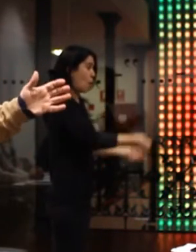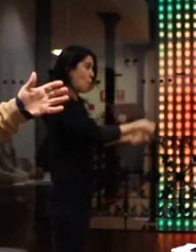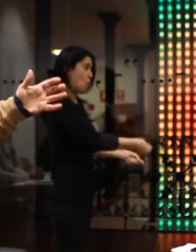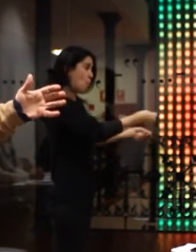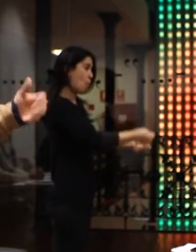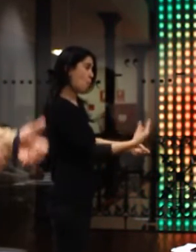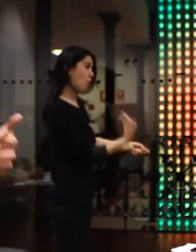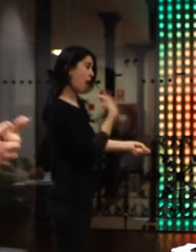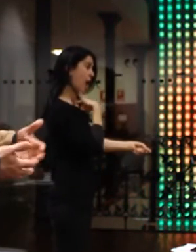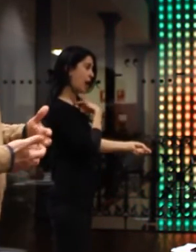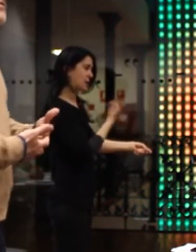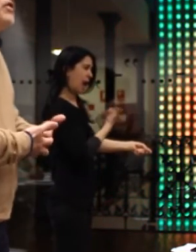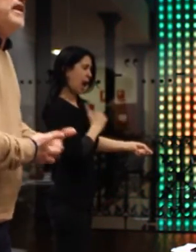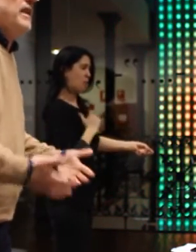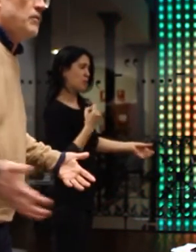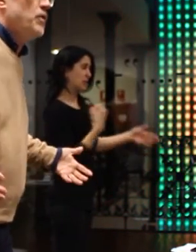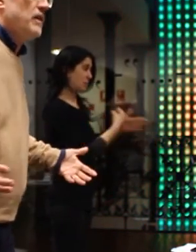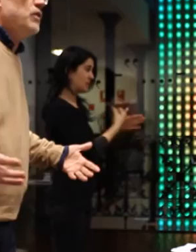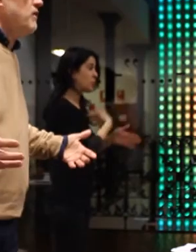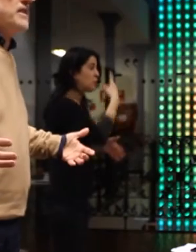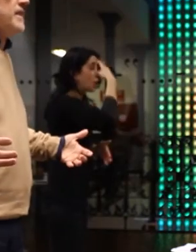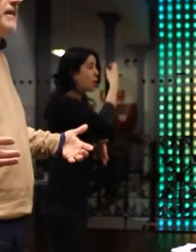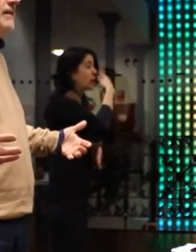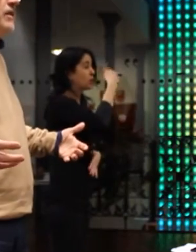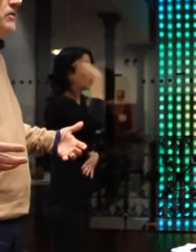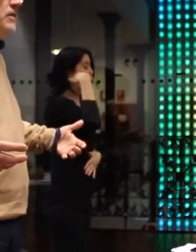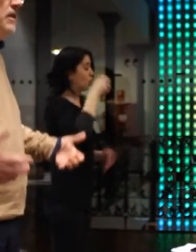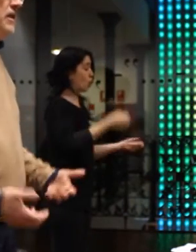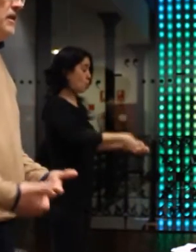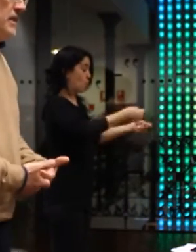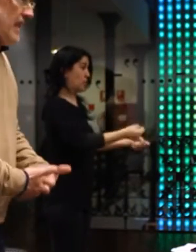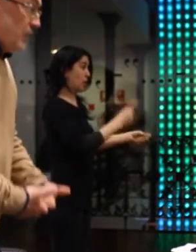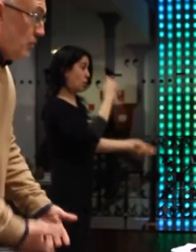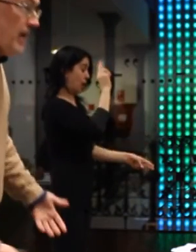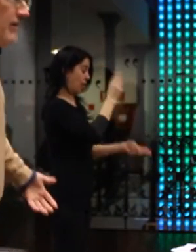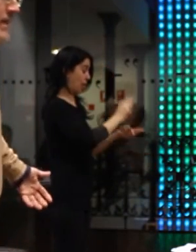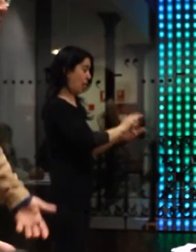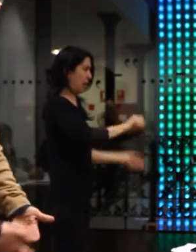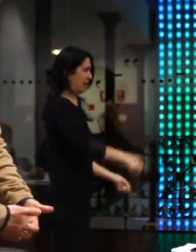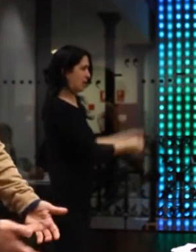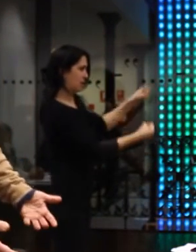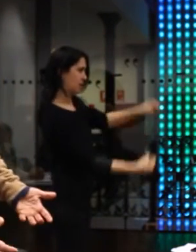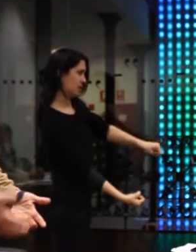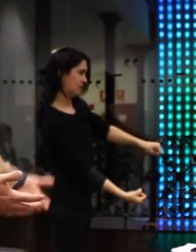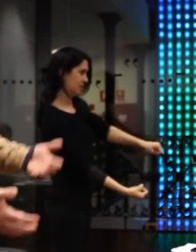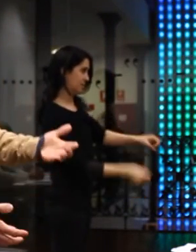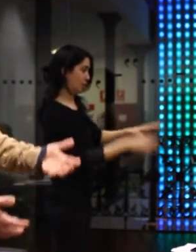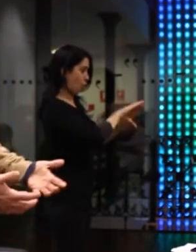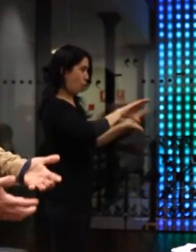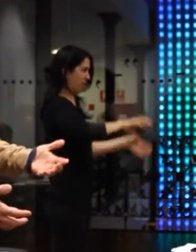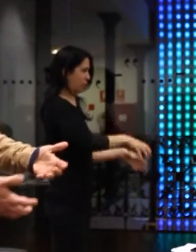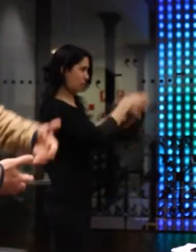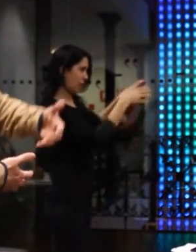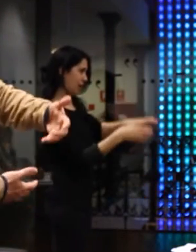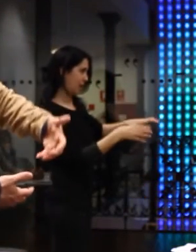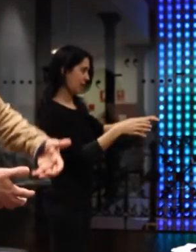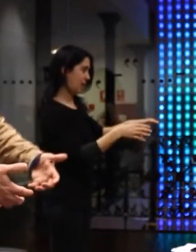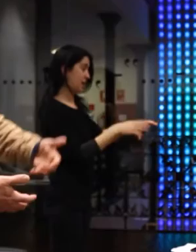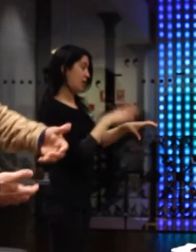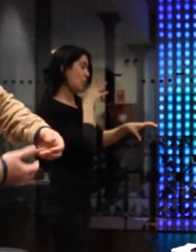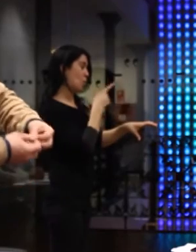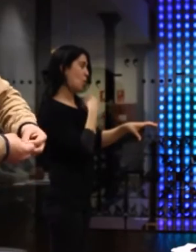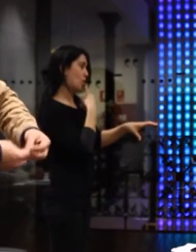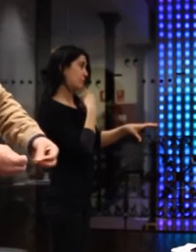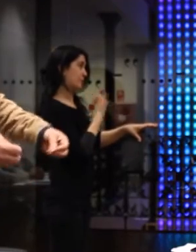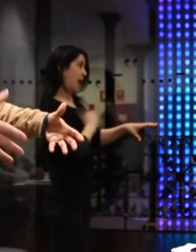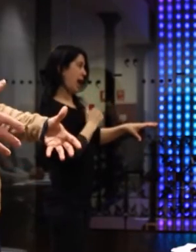algunos recordaréis, se tumbaban la bombona de butano cuando se estaba acabando, la tumbabas, la ponías en horizontal, porque de esta manera pues